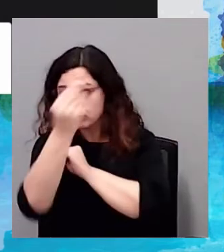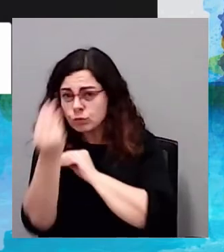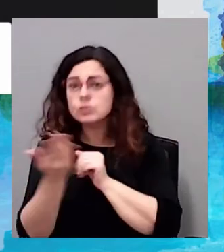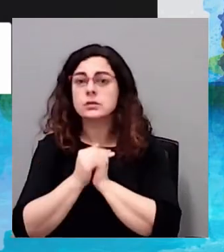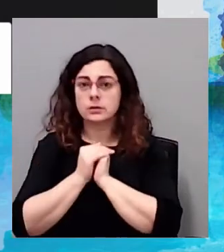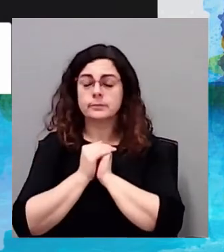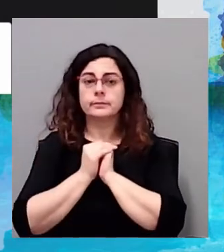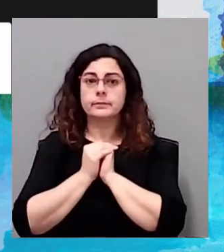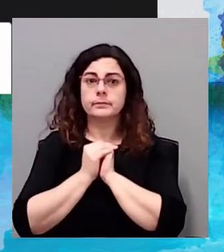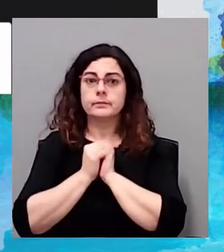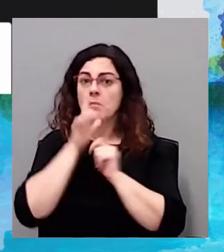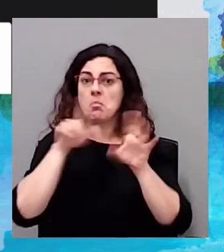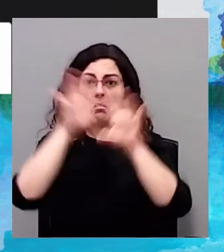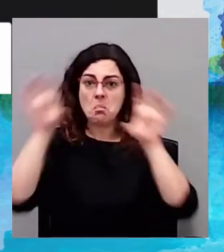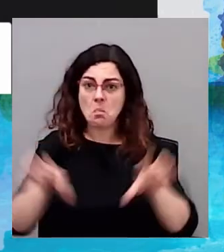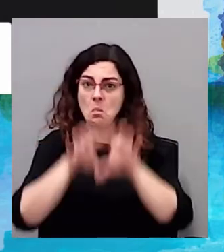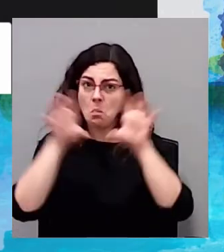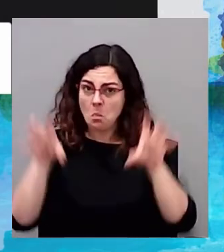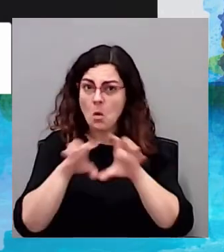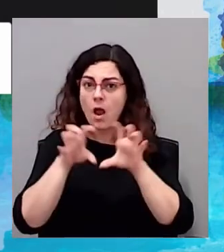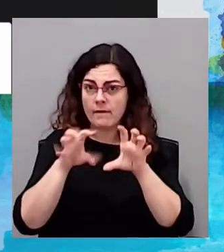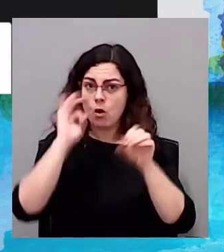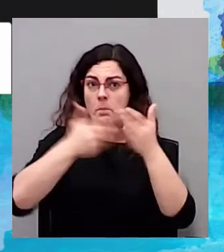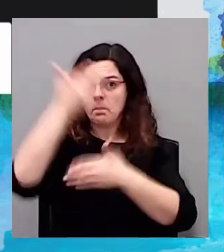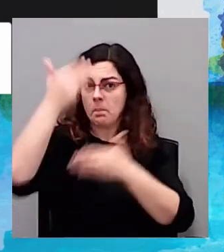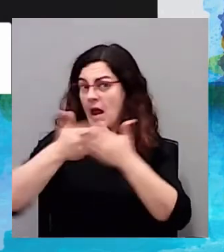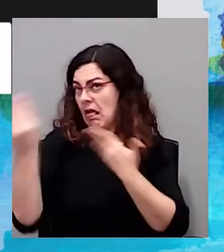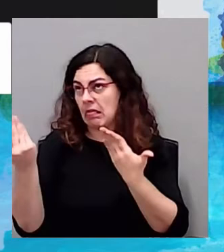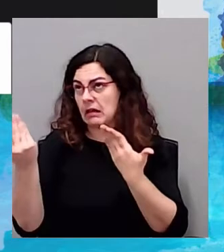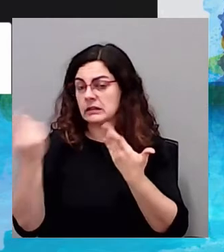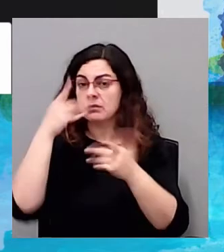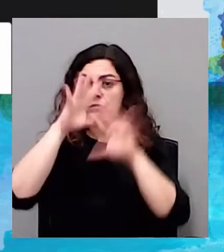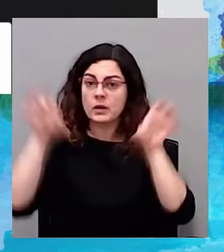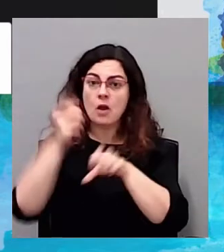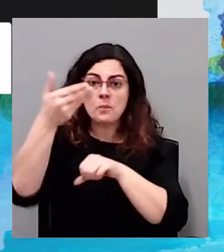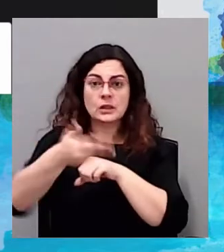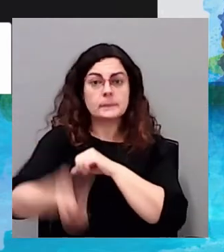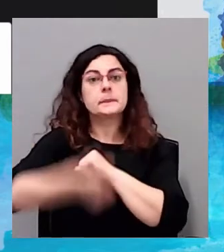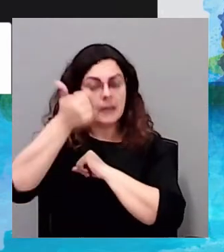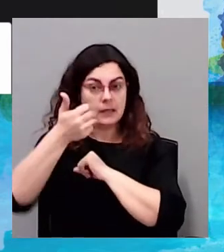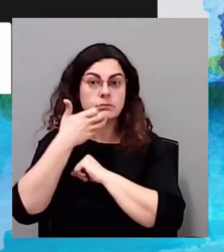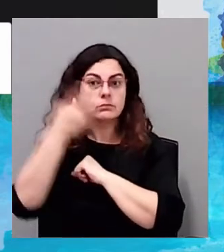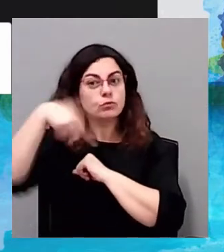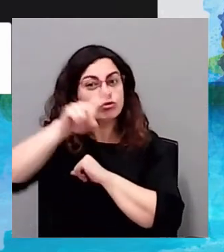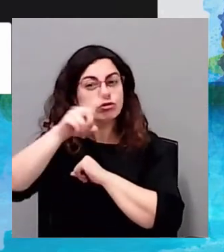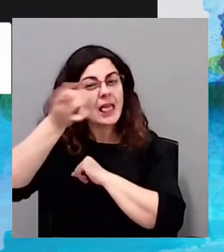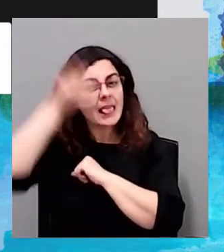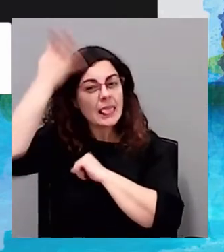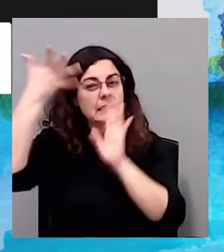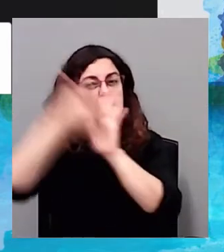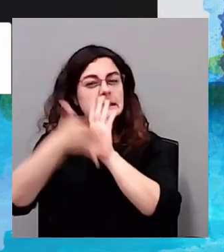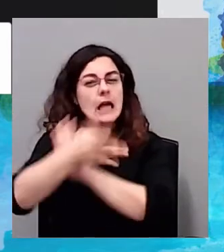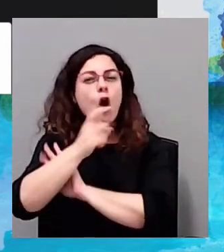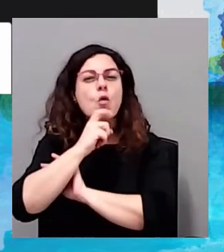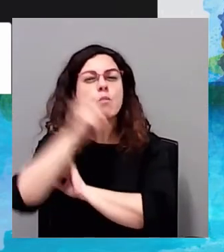en el mobiliario y en las paredes que en las obras de arte en sí. Así que ¿qué ideas podéis tener? ¿Cómo creéis